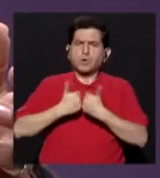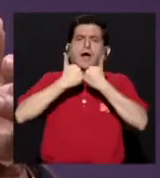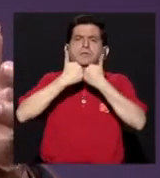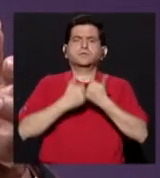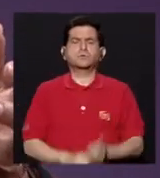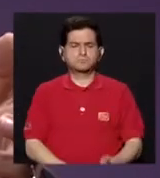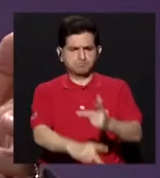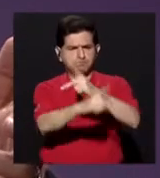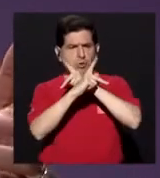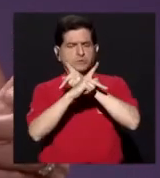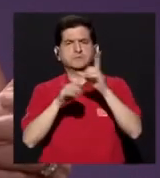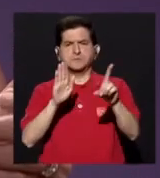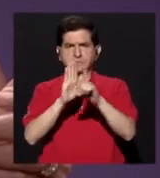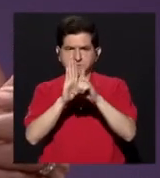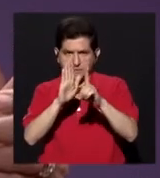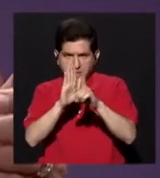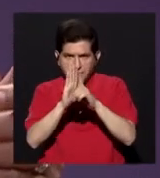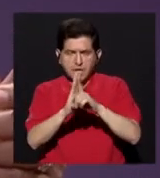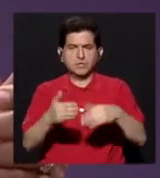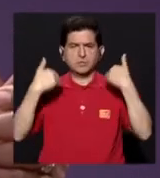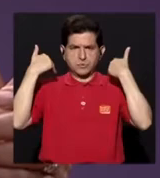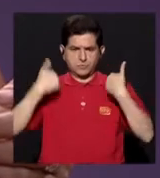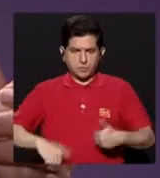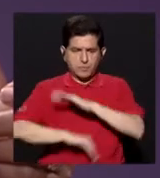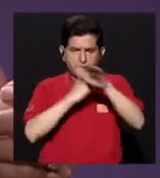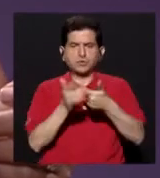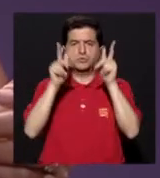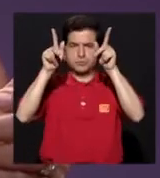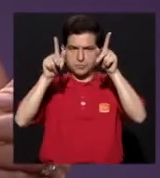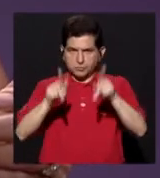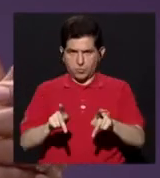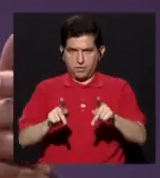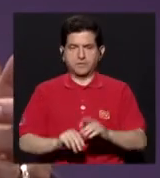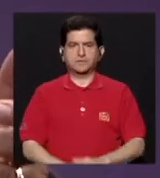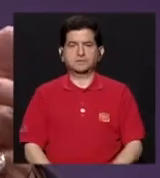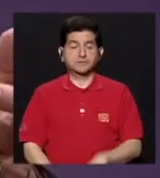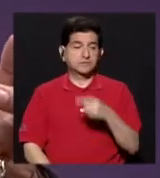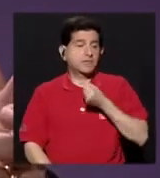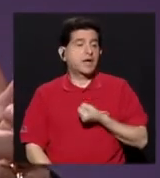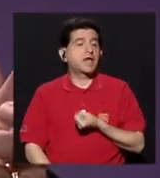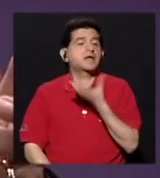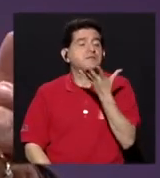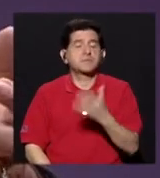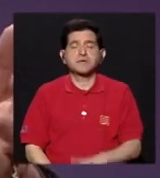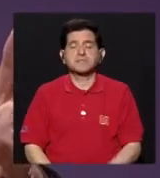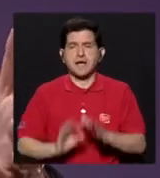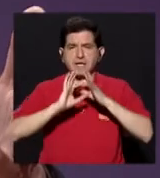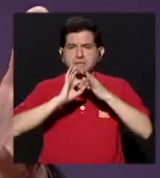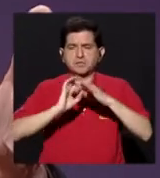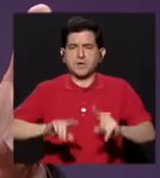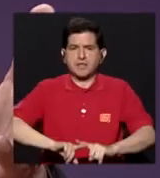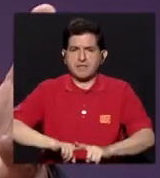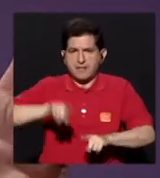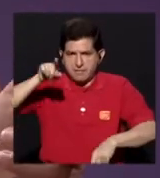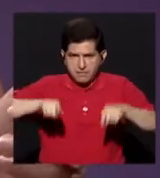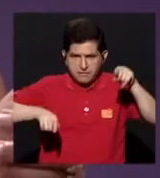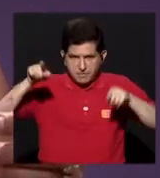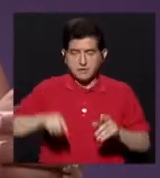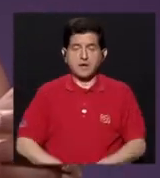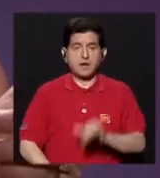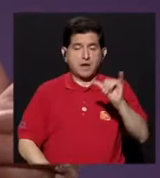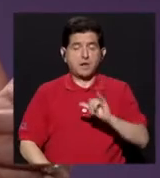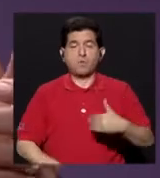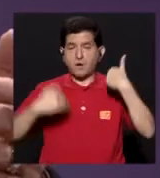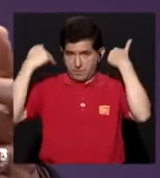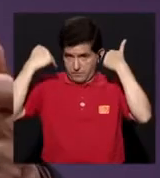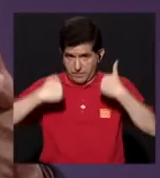en la protección de los derechos humanos de todas las personas que expresan su sexualidad de forma diversa, como diversos somos los seres